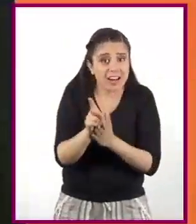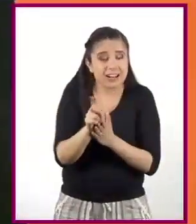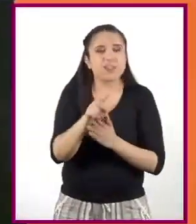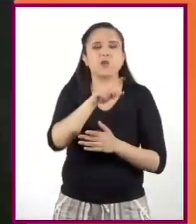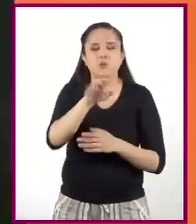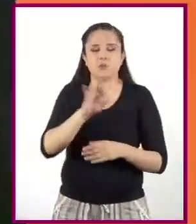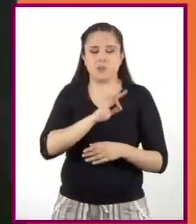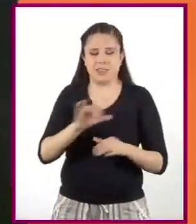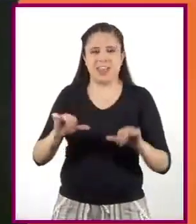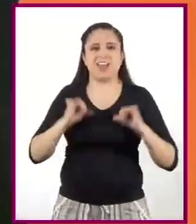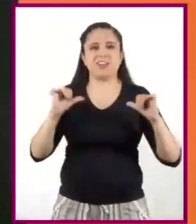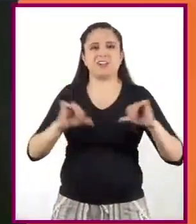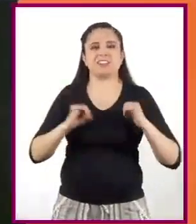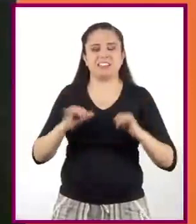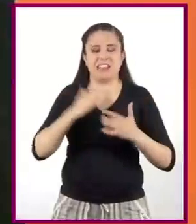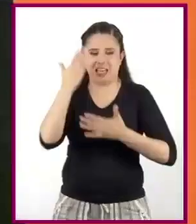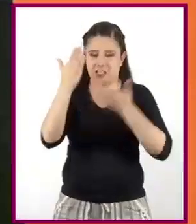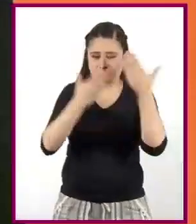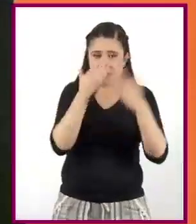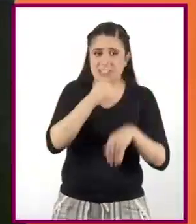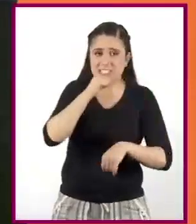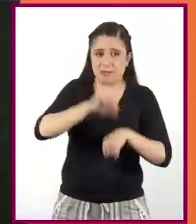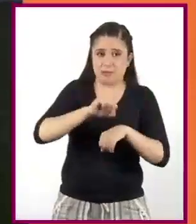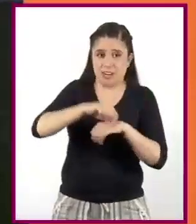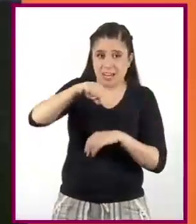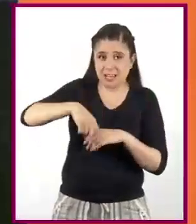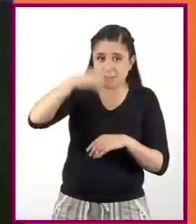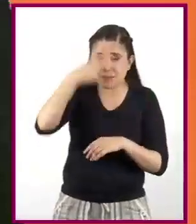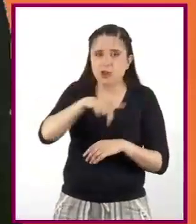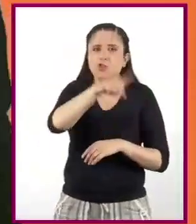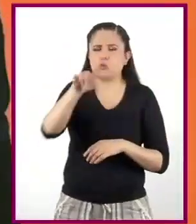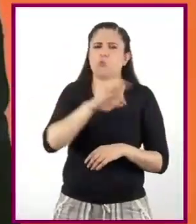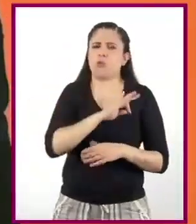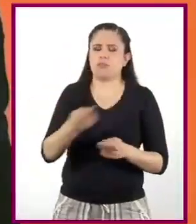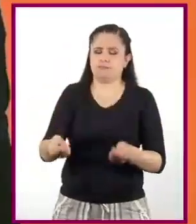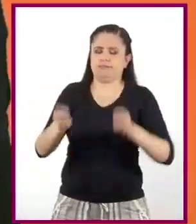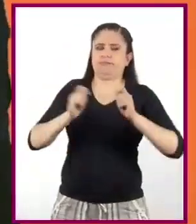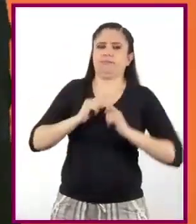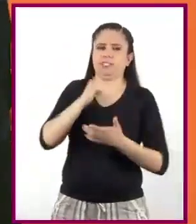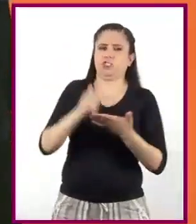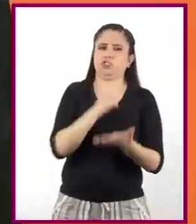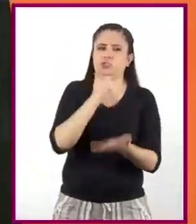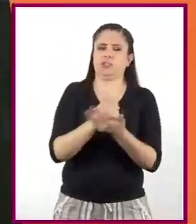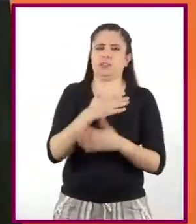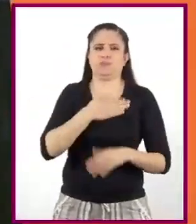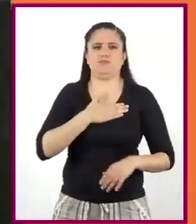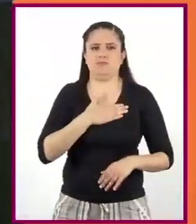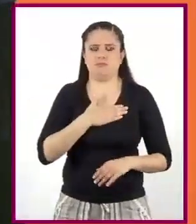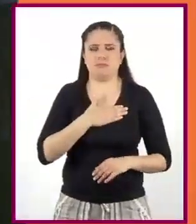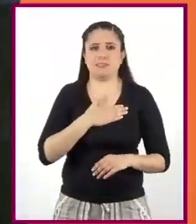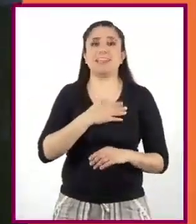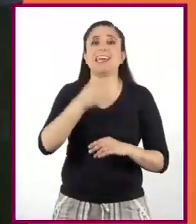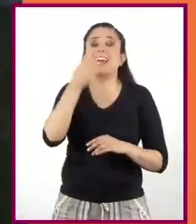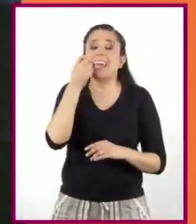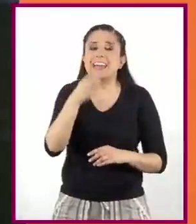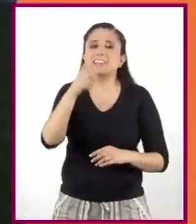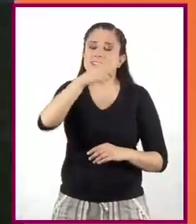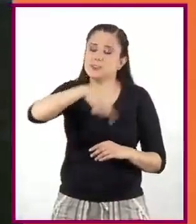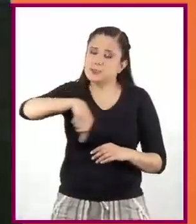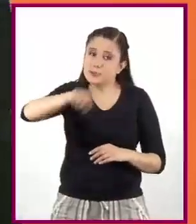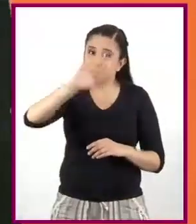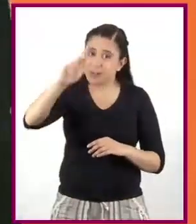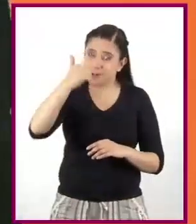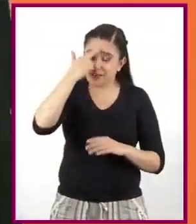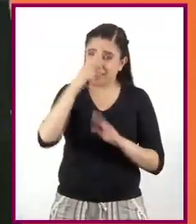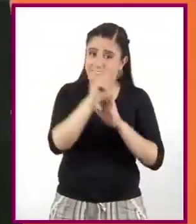como adolescentes que estudian la secundaria en México, ejercer su ciudadanía. Sin duda, recuerden que en el